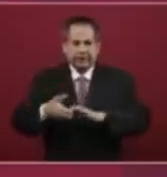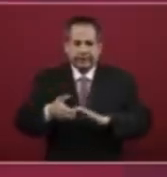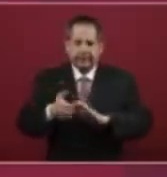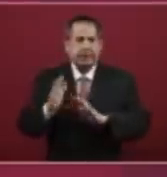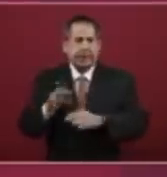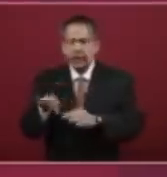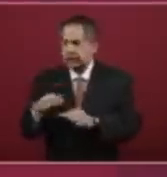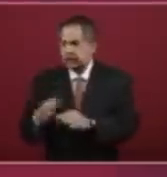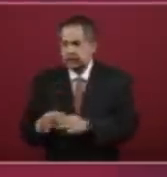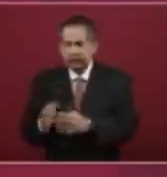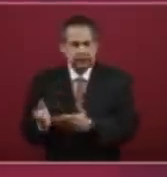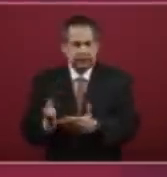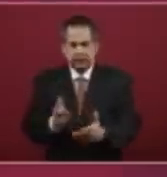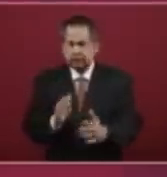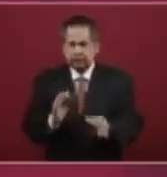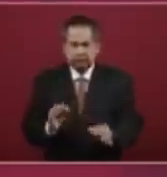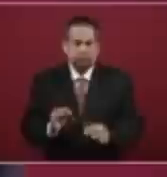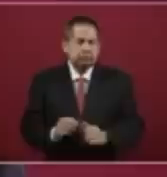disponibles.